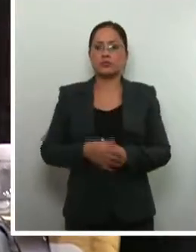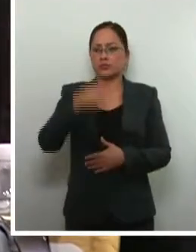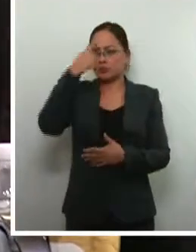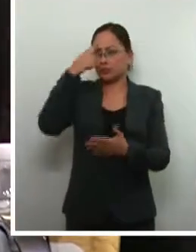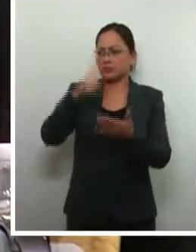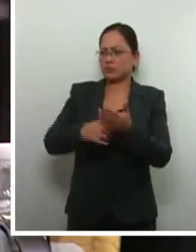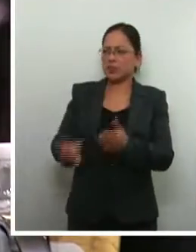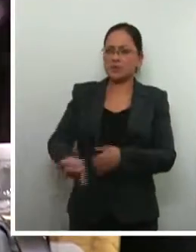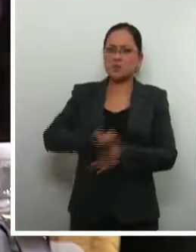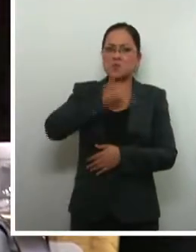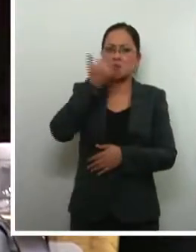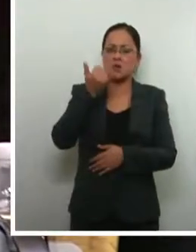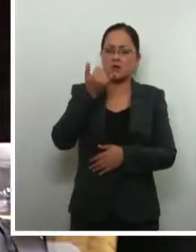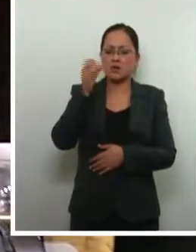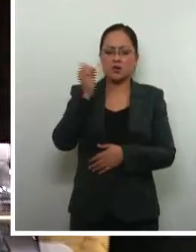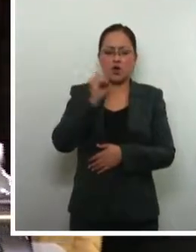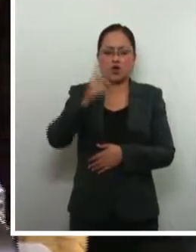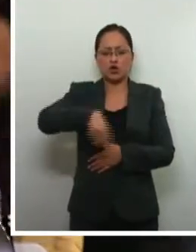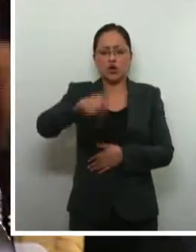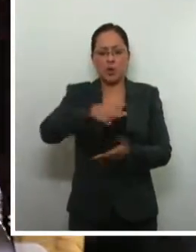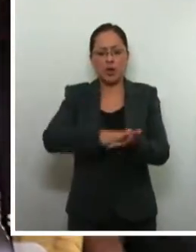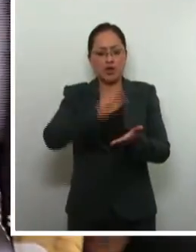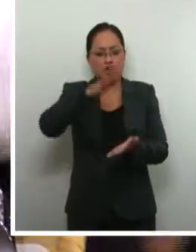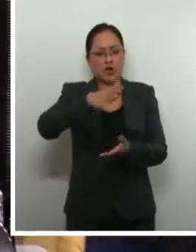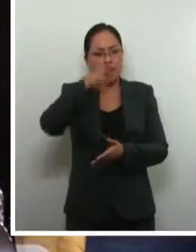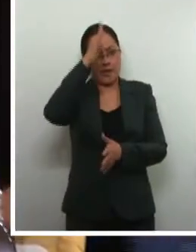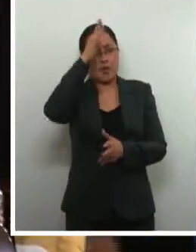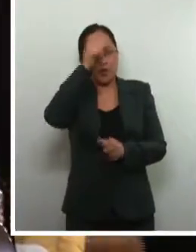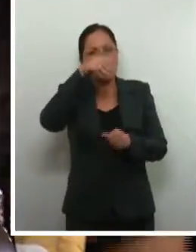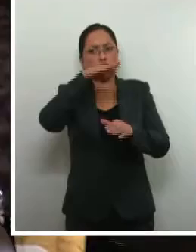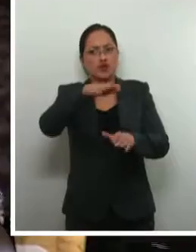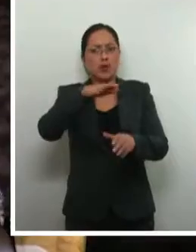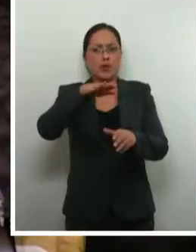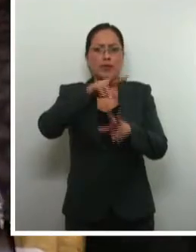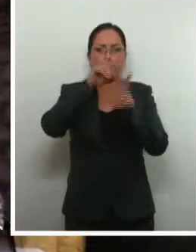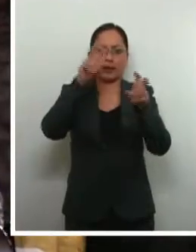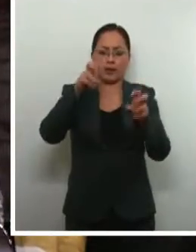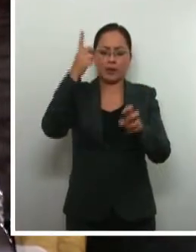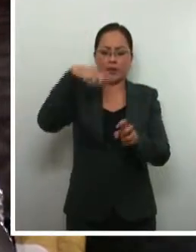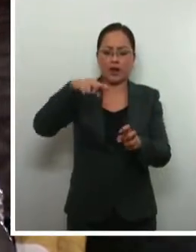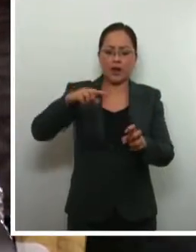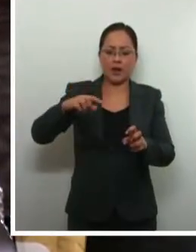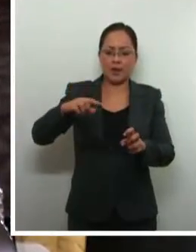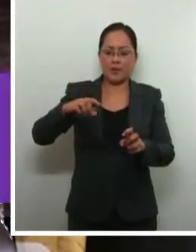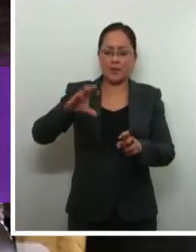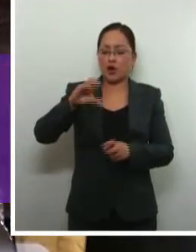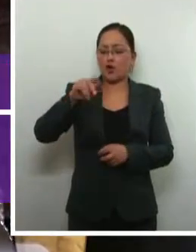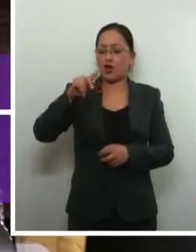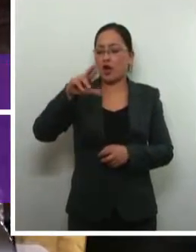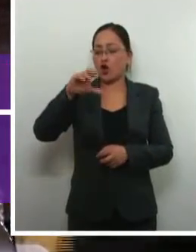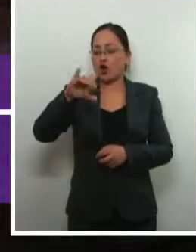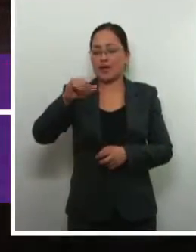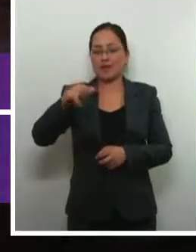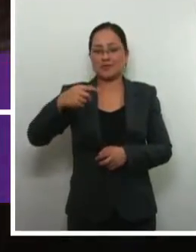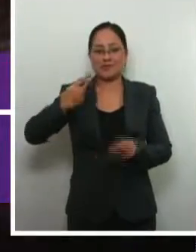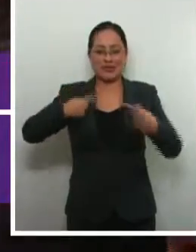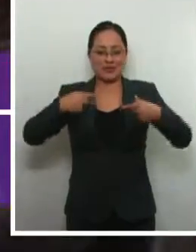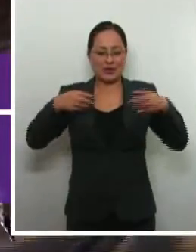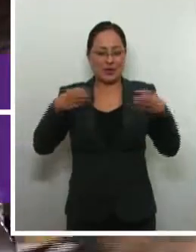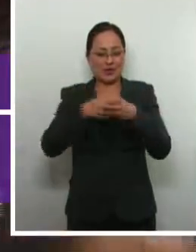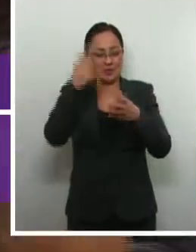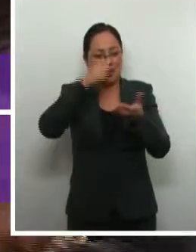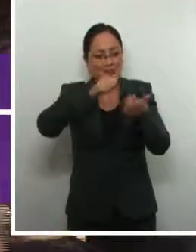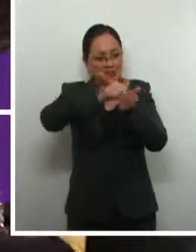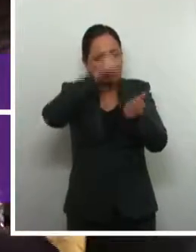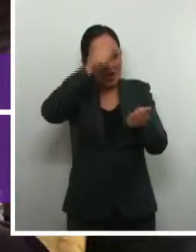error. Yo creo que la inmensa mayoría estamos de acuerdo en el tema de las Contralorías Ciudadanas, pero el tema